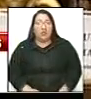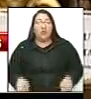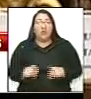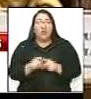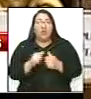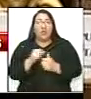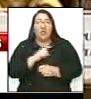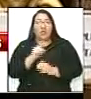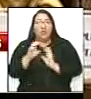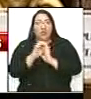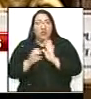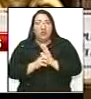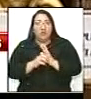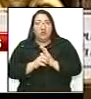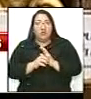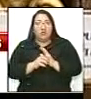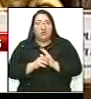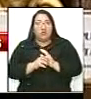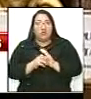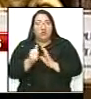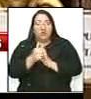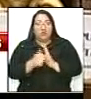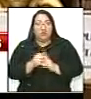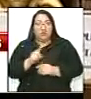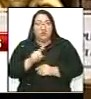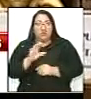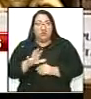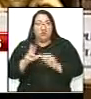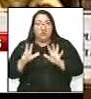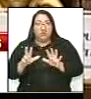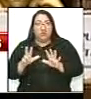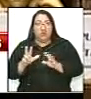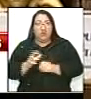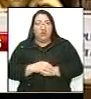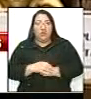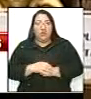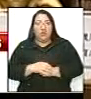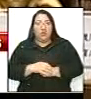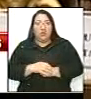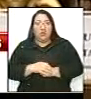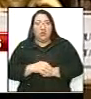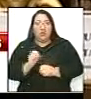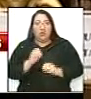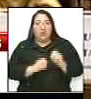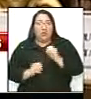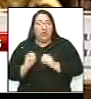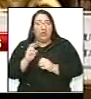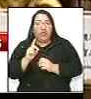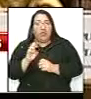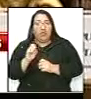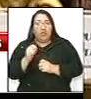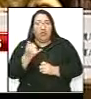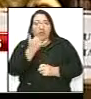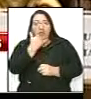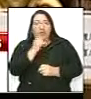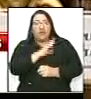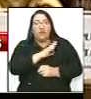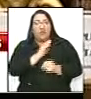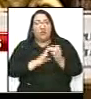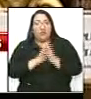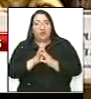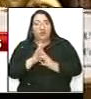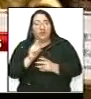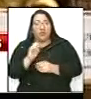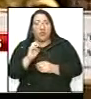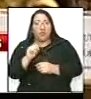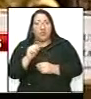constitucional en el extremo de la infracción constitucional en el artículo 158 y por el delito de organización criminal cometido por el fiscal supremo